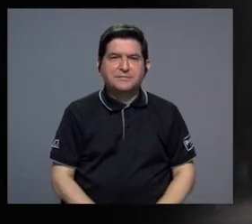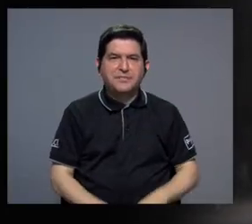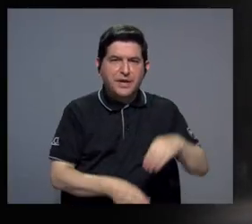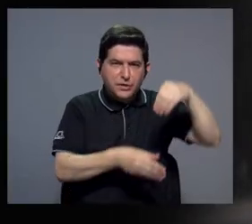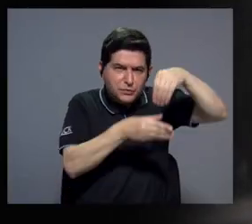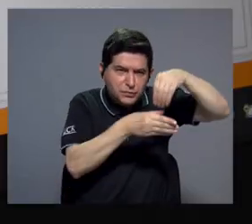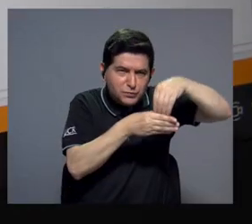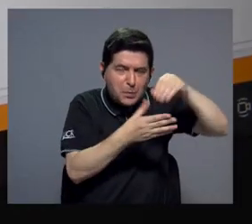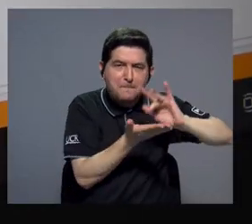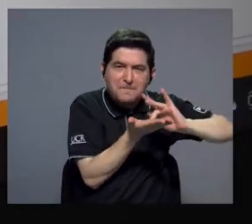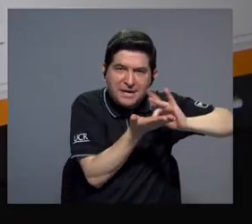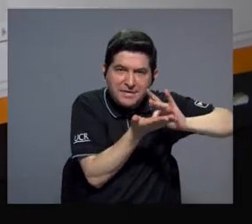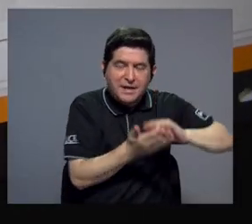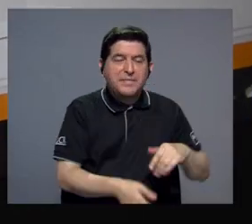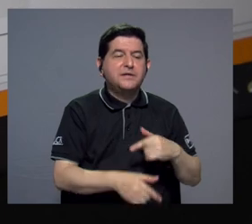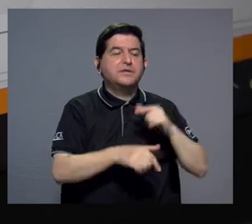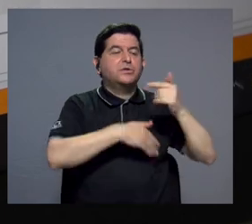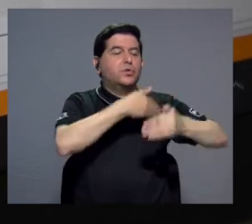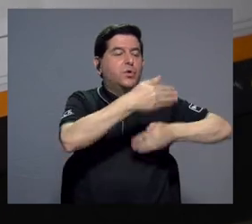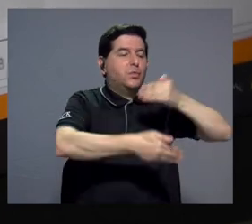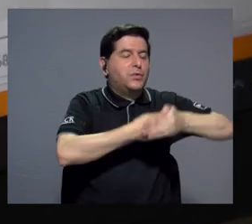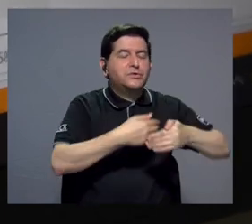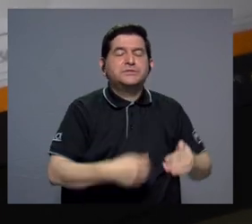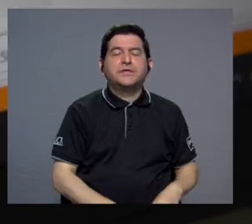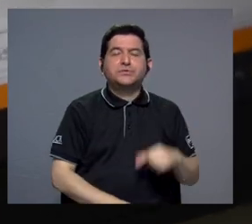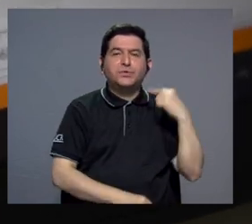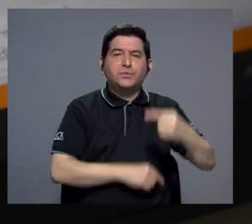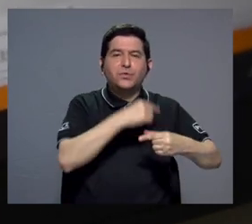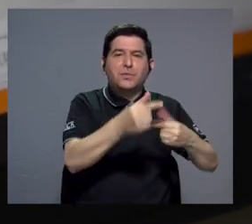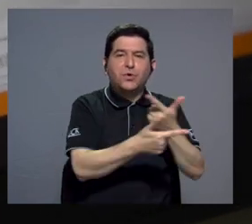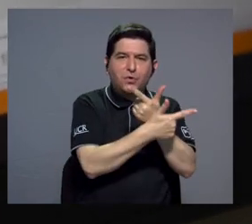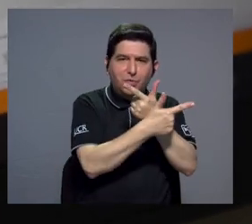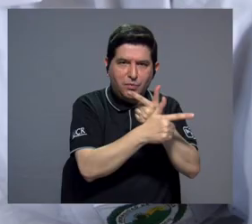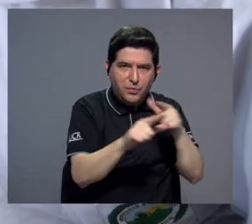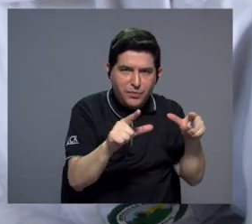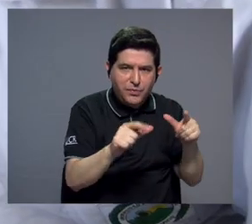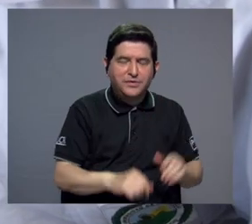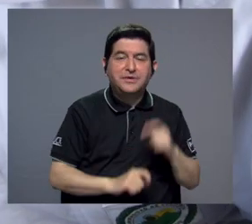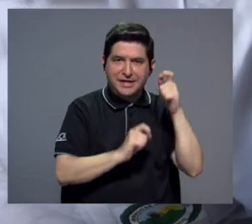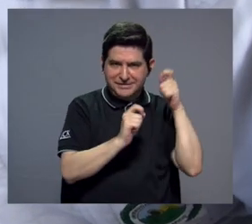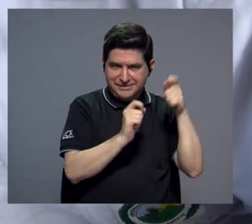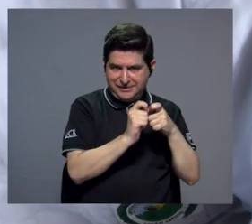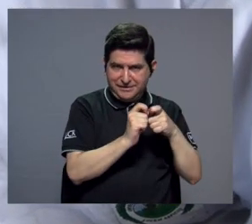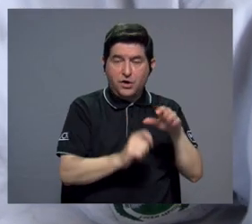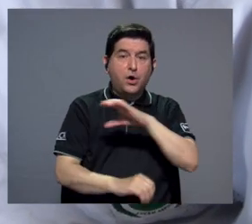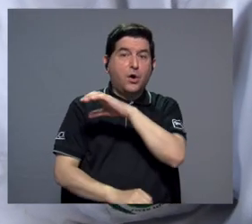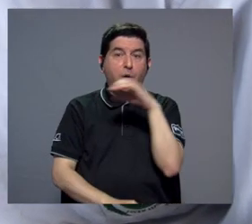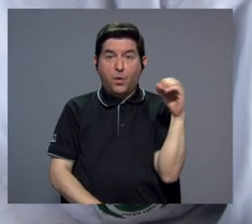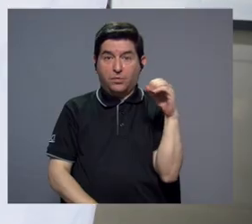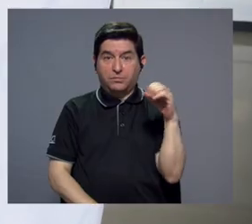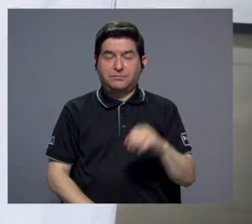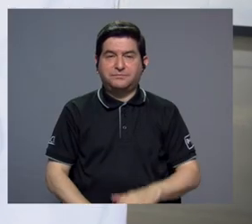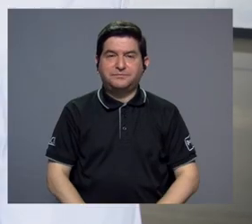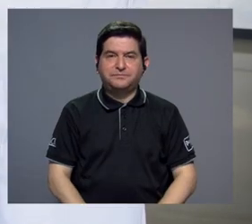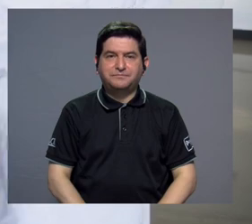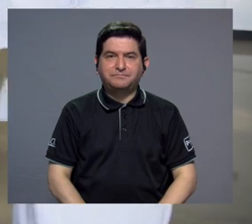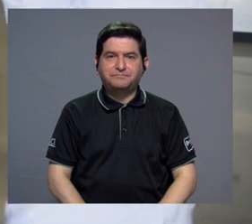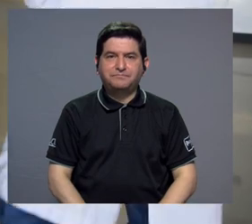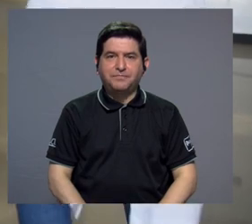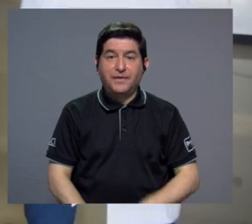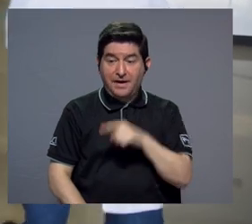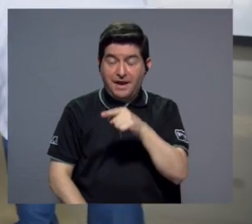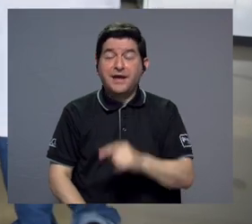ciertas sustancias, medicamentos que pueden ser liberadas de a pocos específicamente. O también,